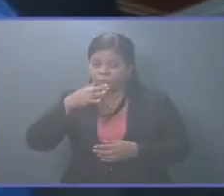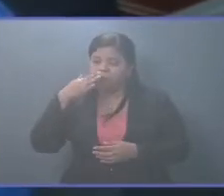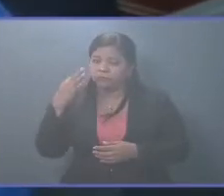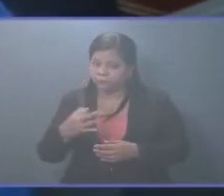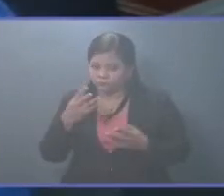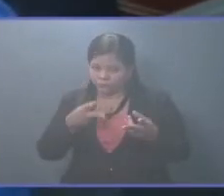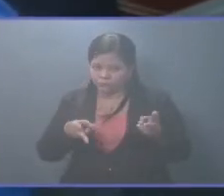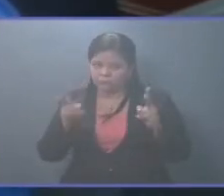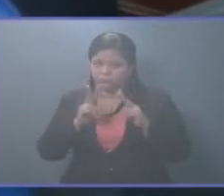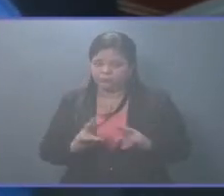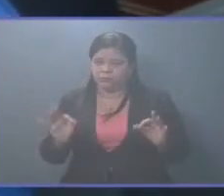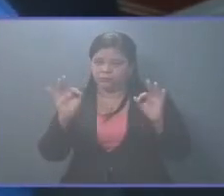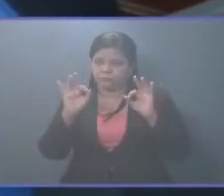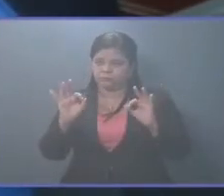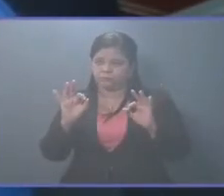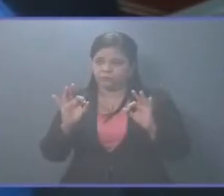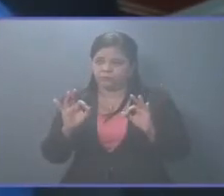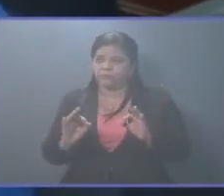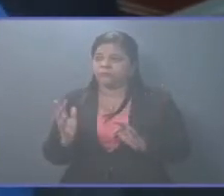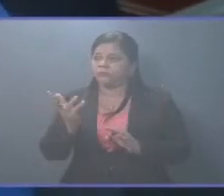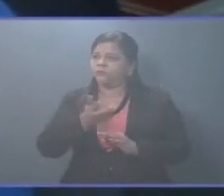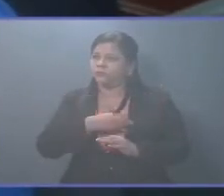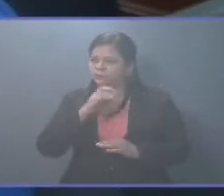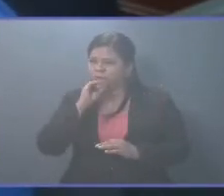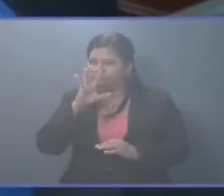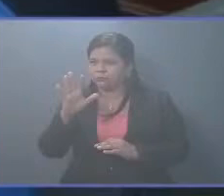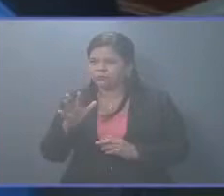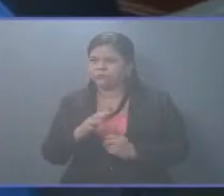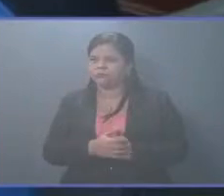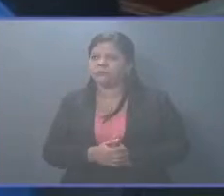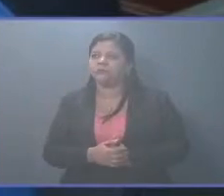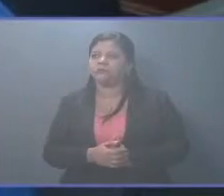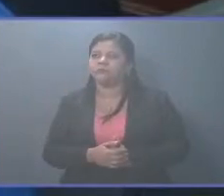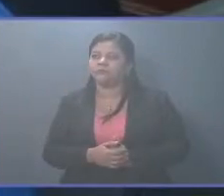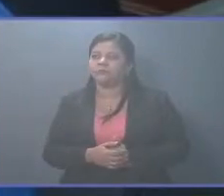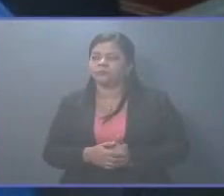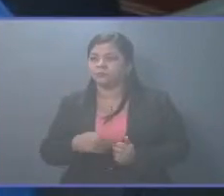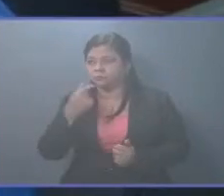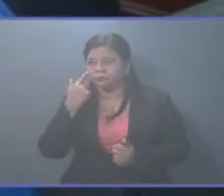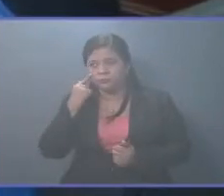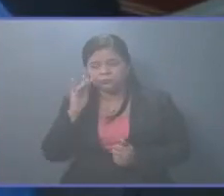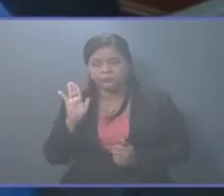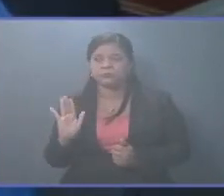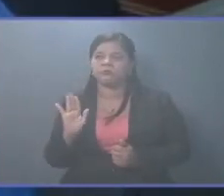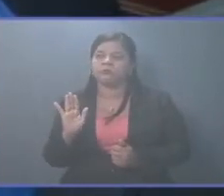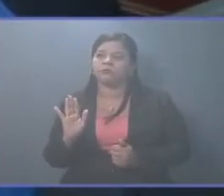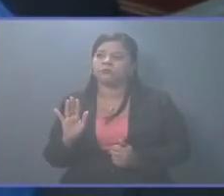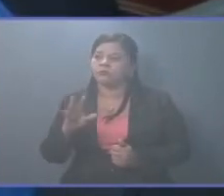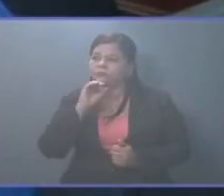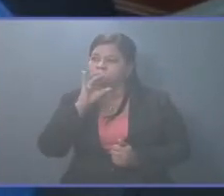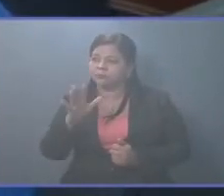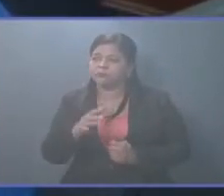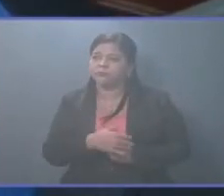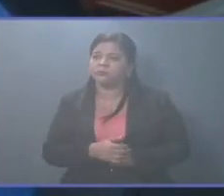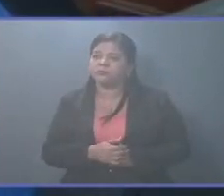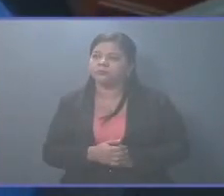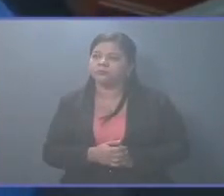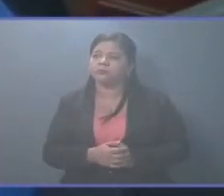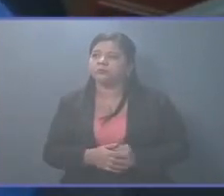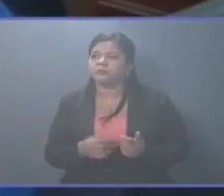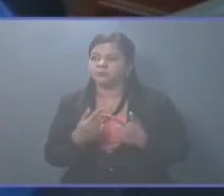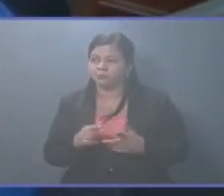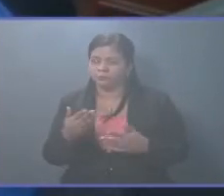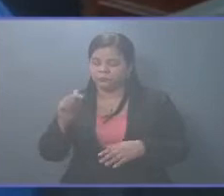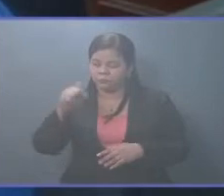tiene. Vean. Hablemos, por ejemplo, de cuando aquí en este país se aprobó la